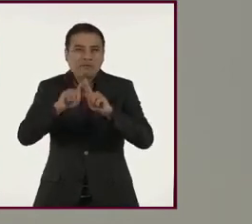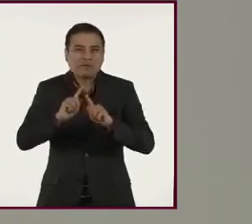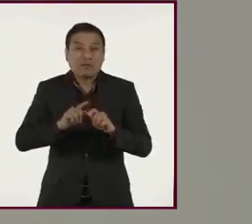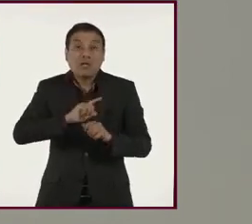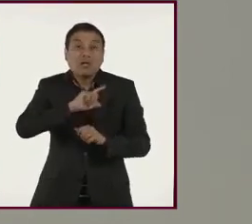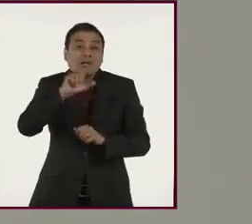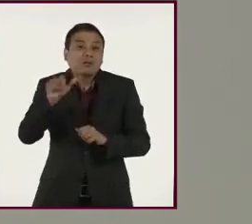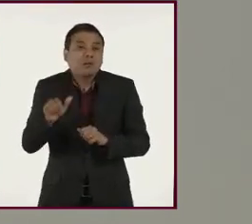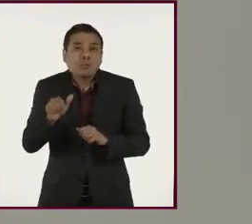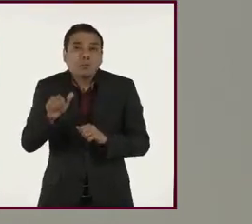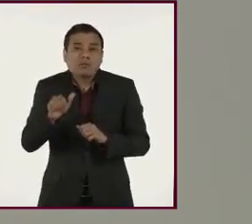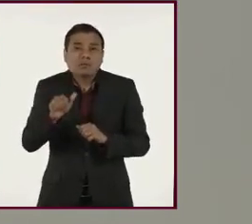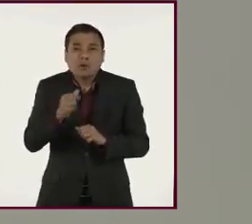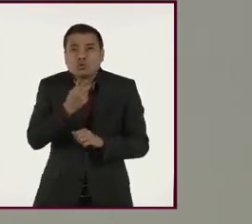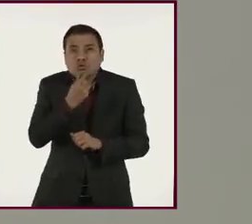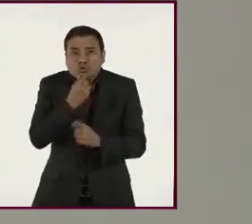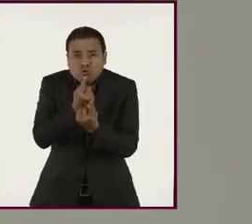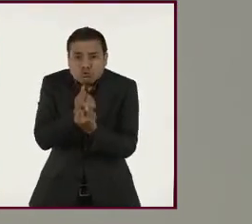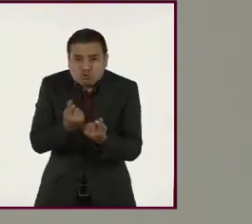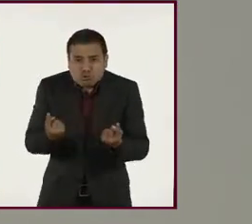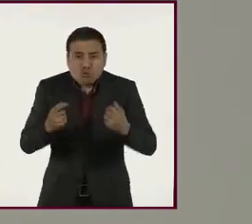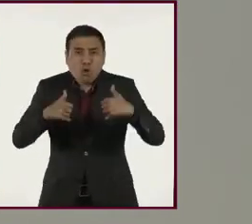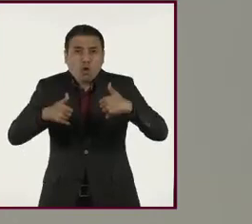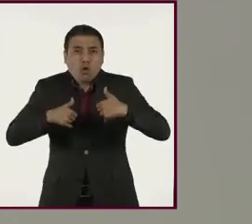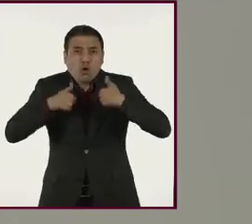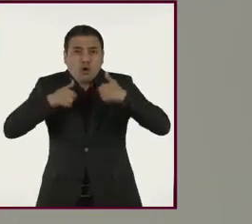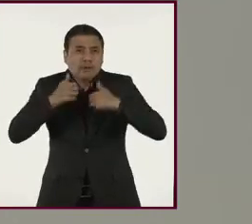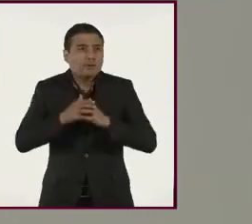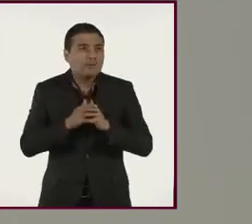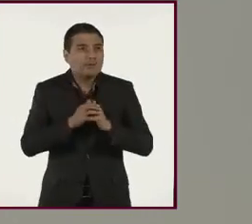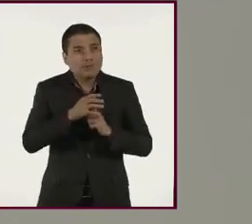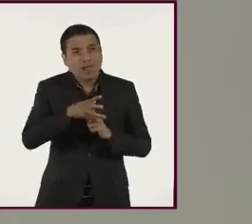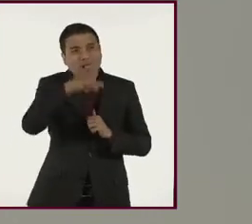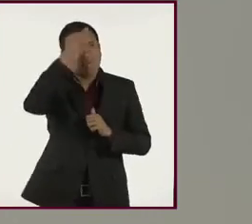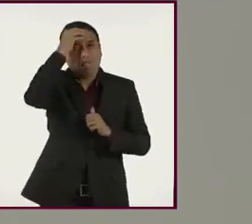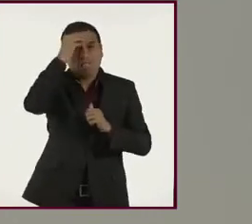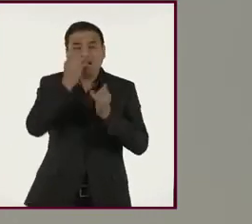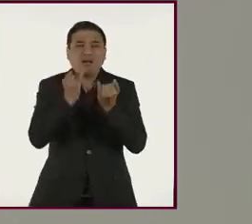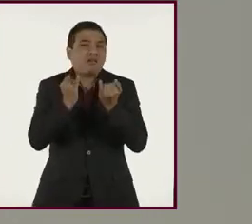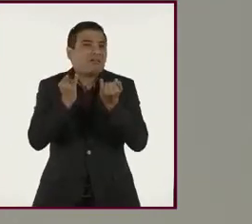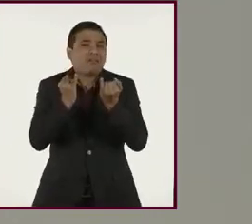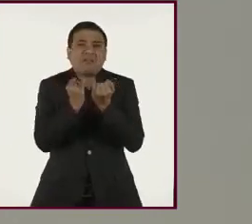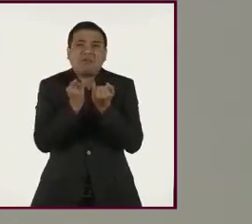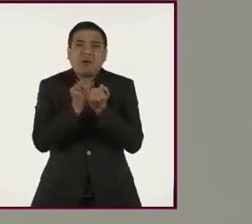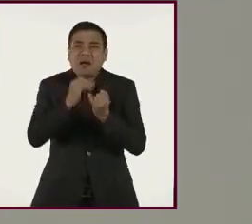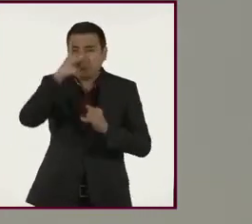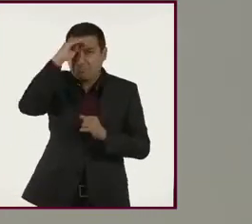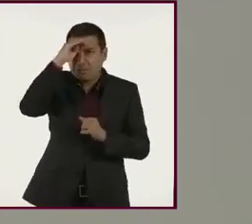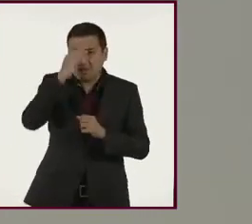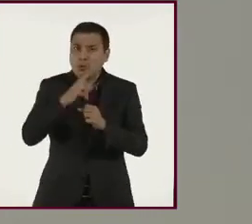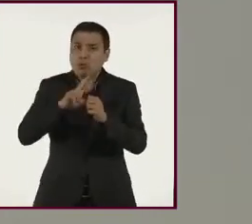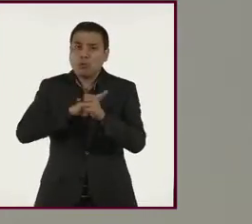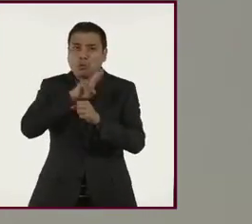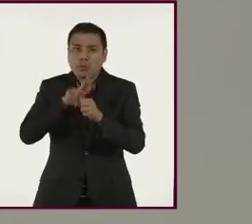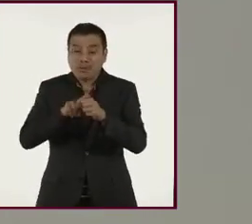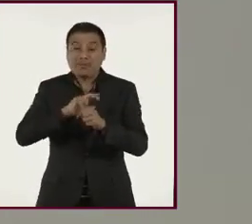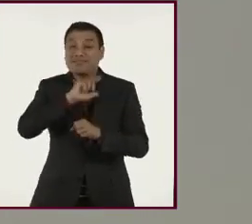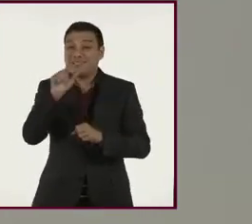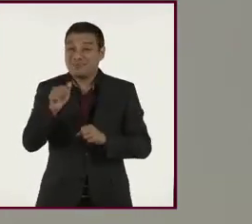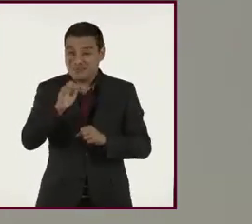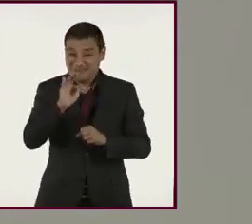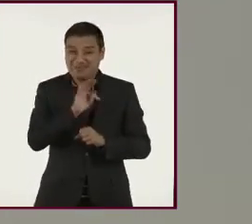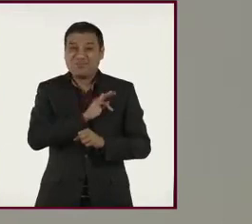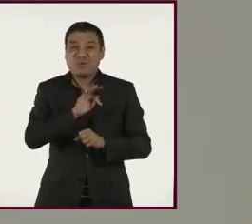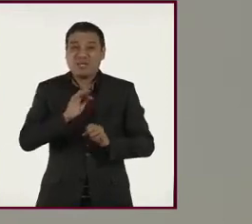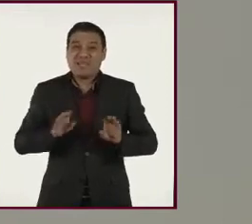aceptadas sin un cuestionamiento por los niños y adolescentes y los pone en un alto riesgo de desarrollar posteriormente un trastorno de la conducta